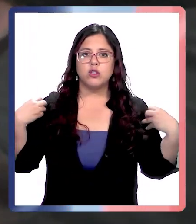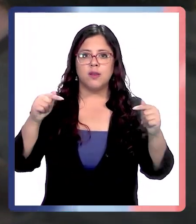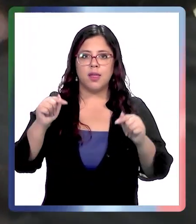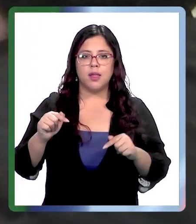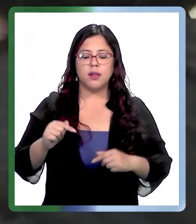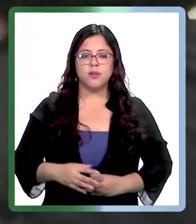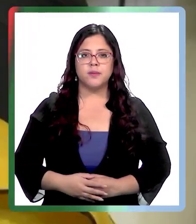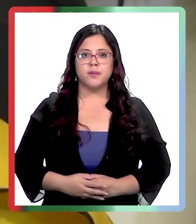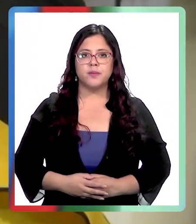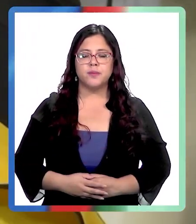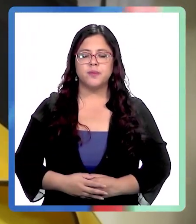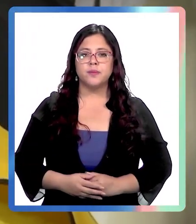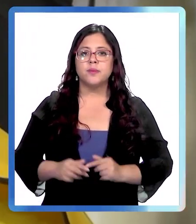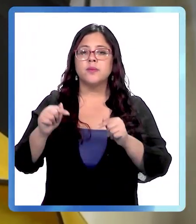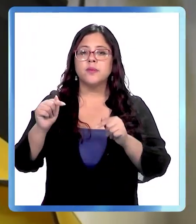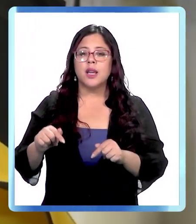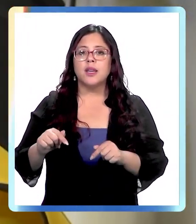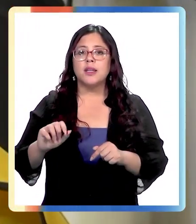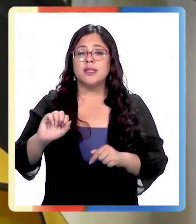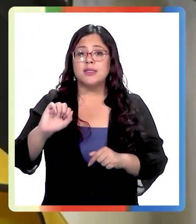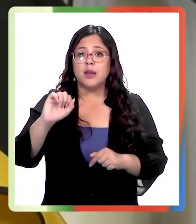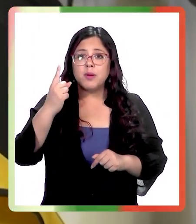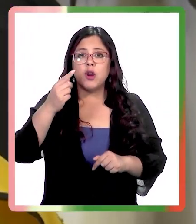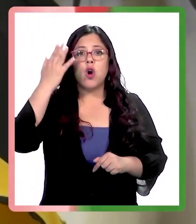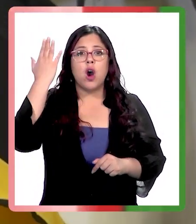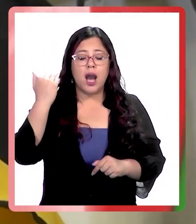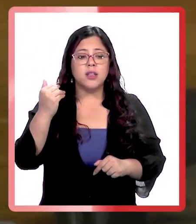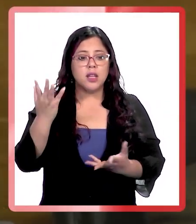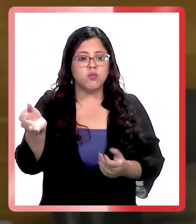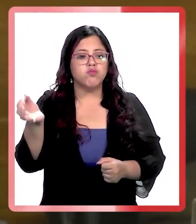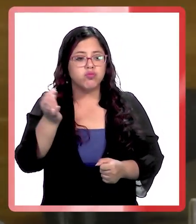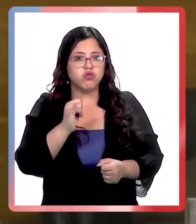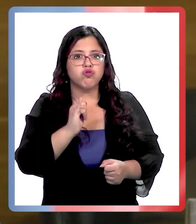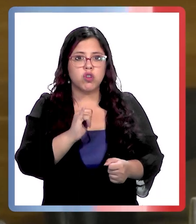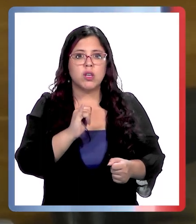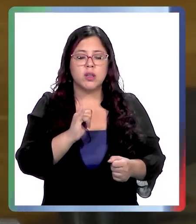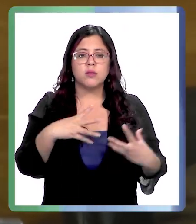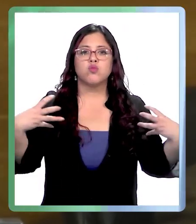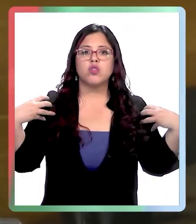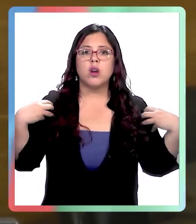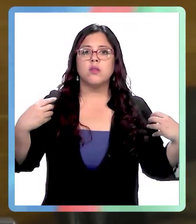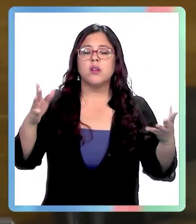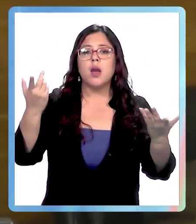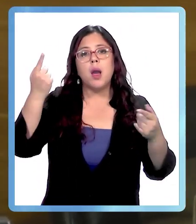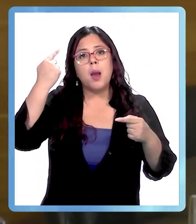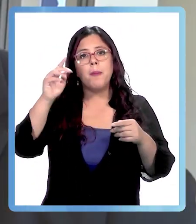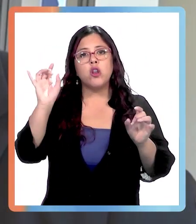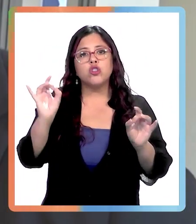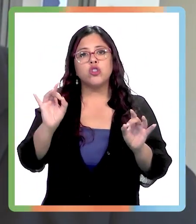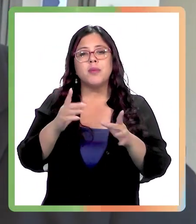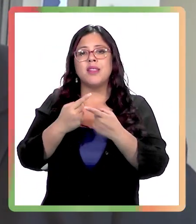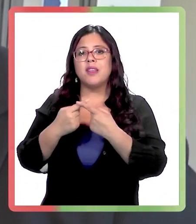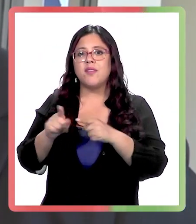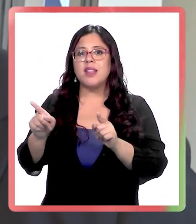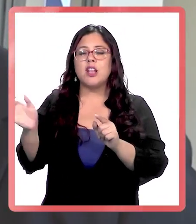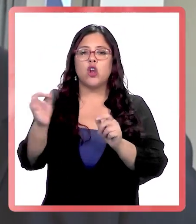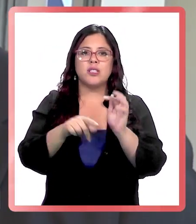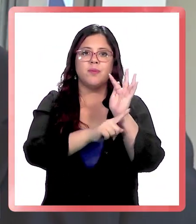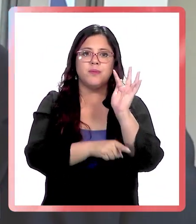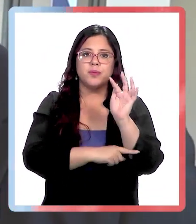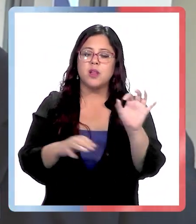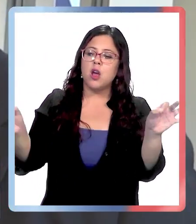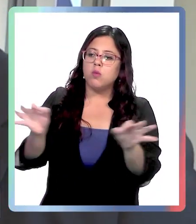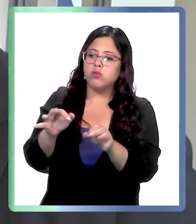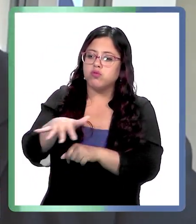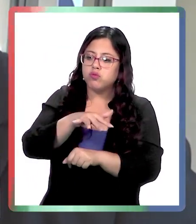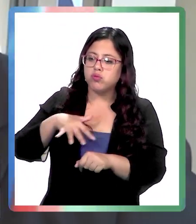ha prestado declaración desde la primera instancia, ha reconocido participación, solo que en una calificación distinta a la que le señala el Ministerio Público. Su explicación de los hechos